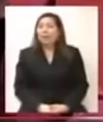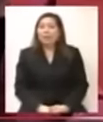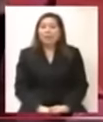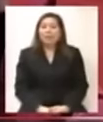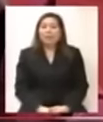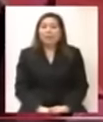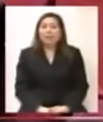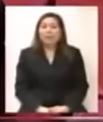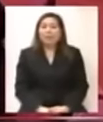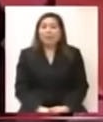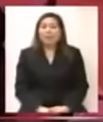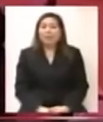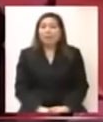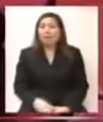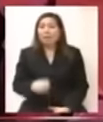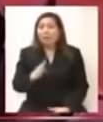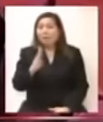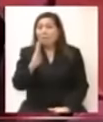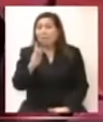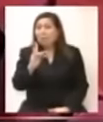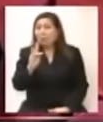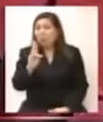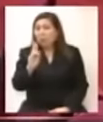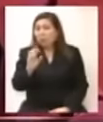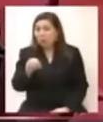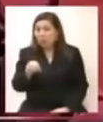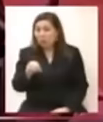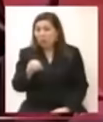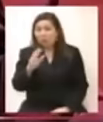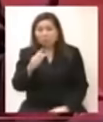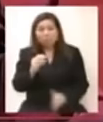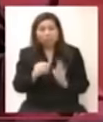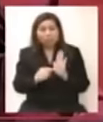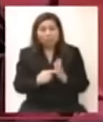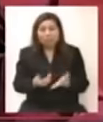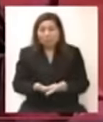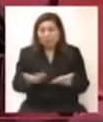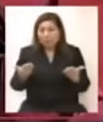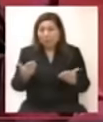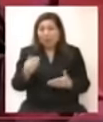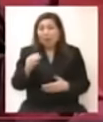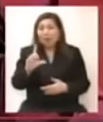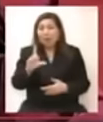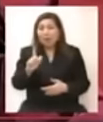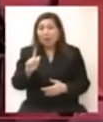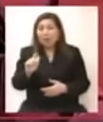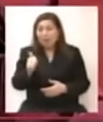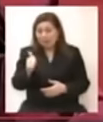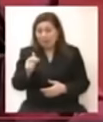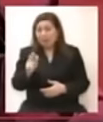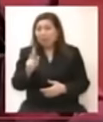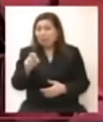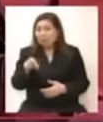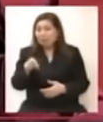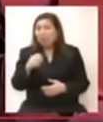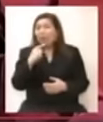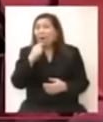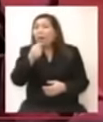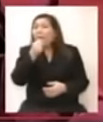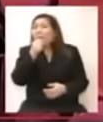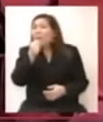No el señor Bruno seminario el domingo pasado ha publicado en el diario La República o se le ha publicado una